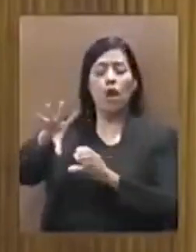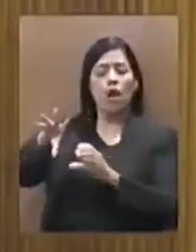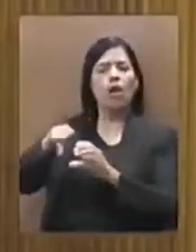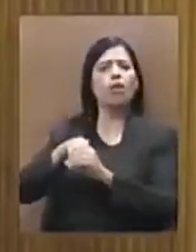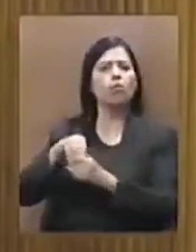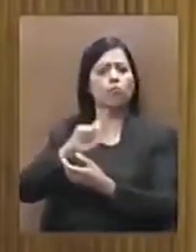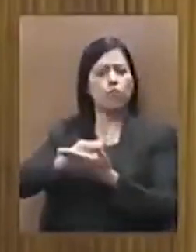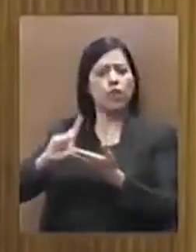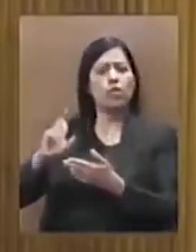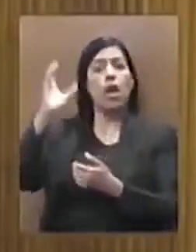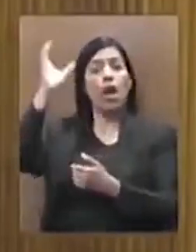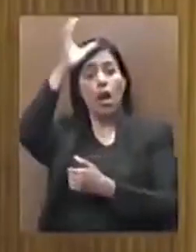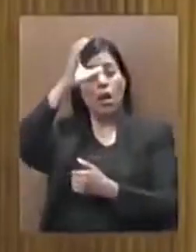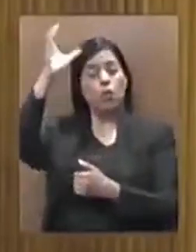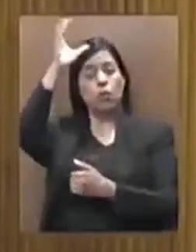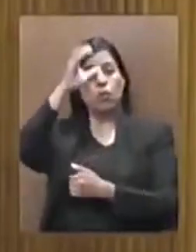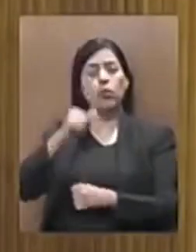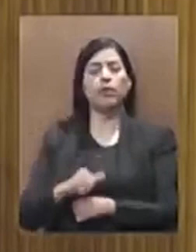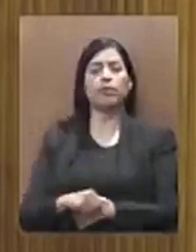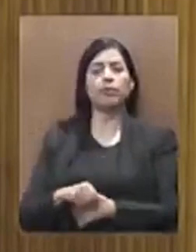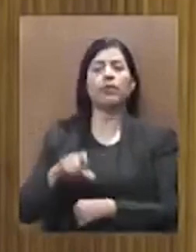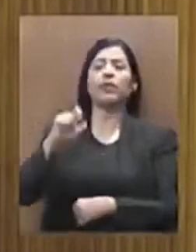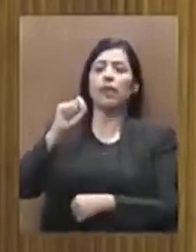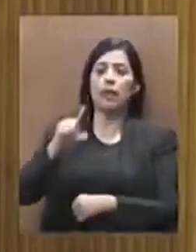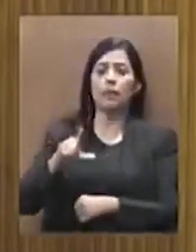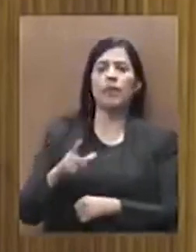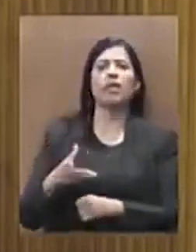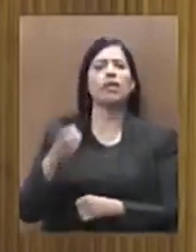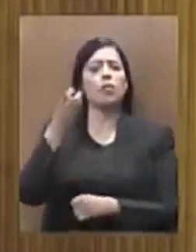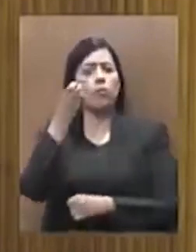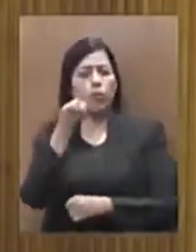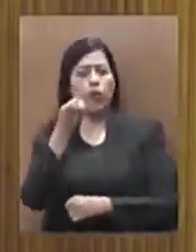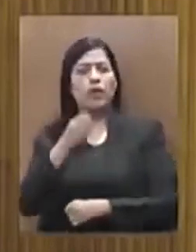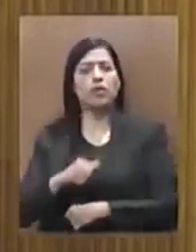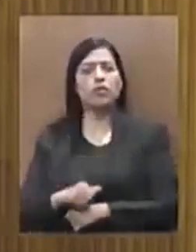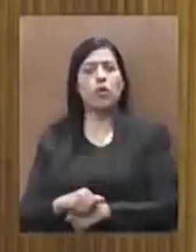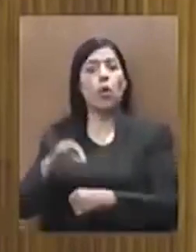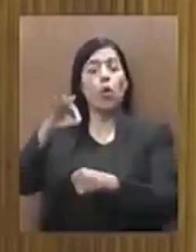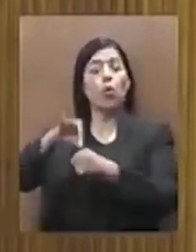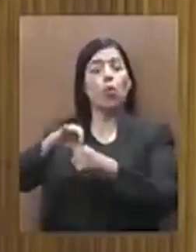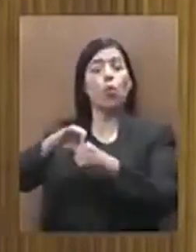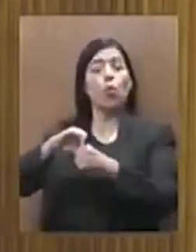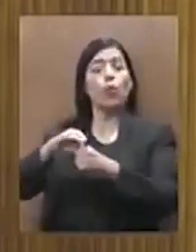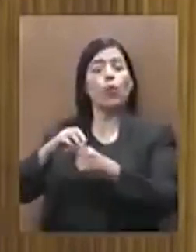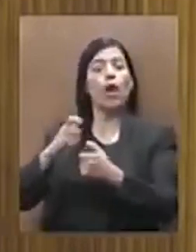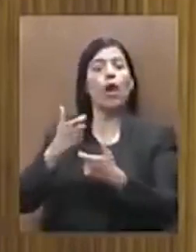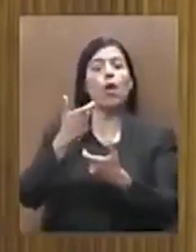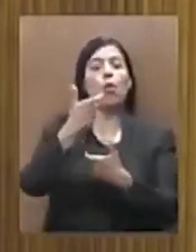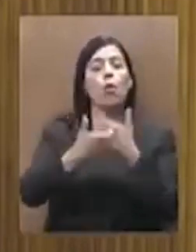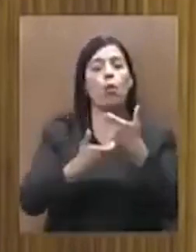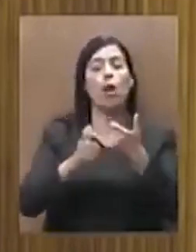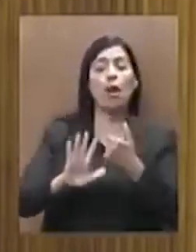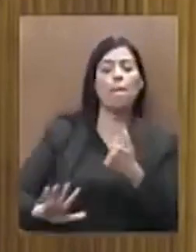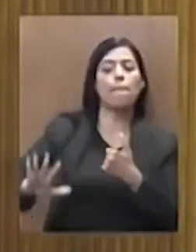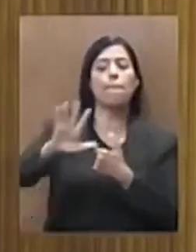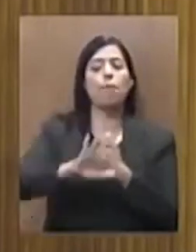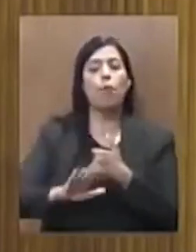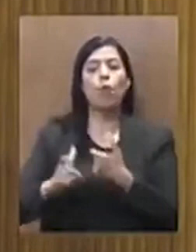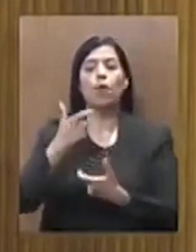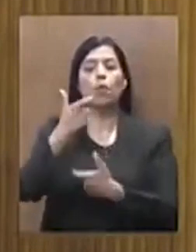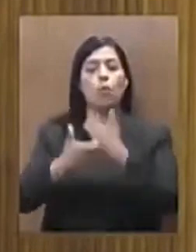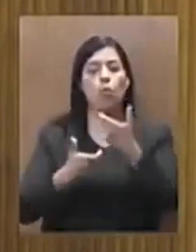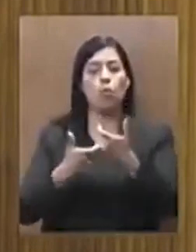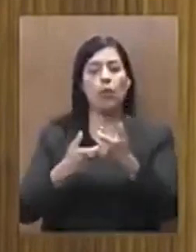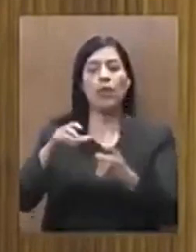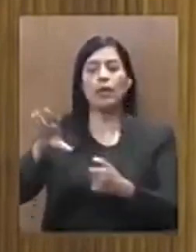Una institución cultural adicional a que por eso se vota un presupuesto que es público que